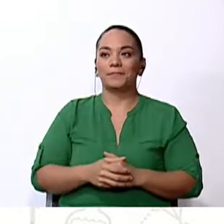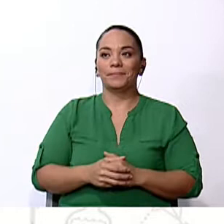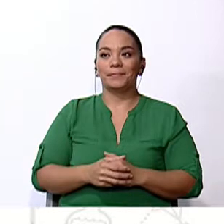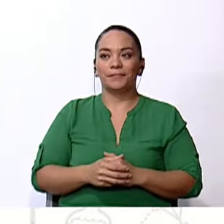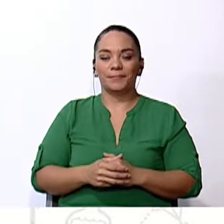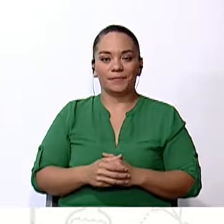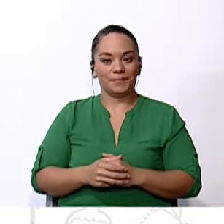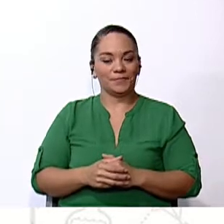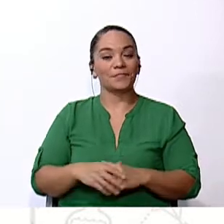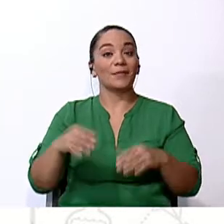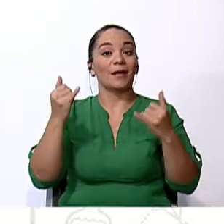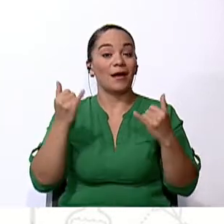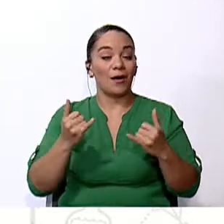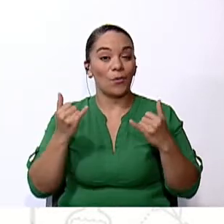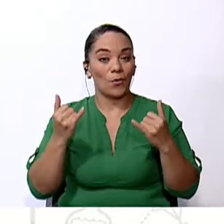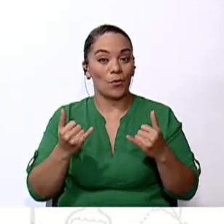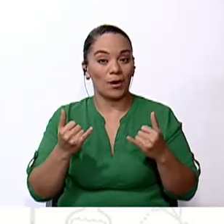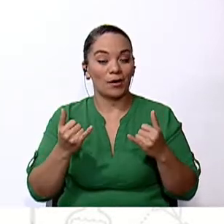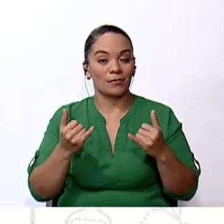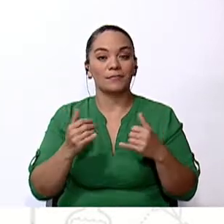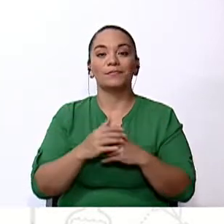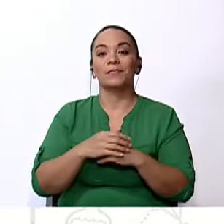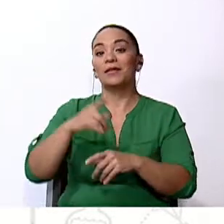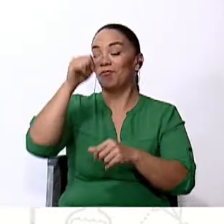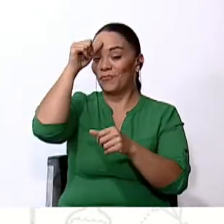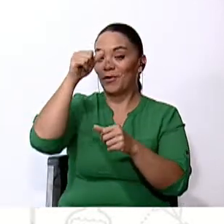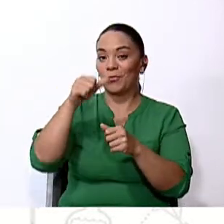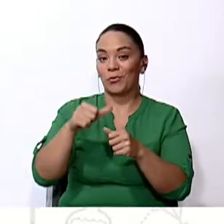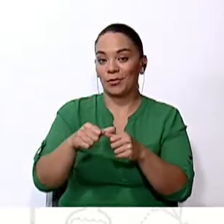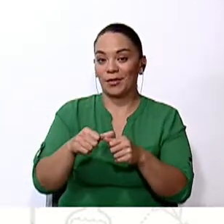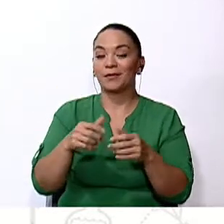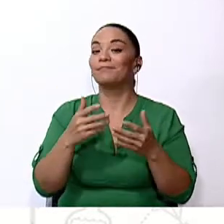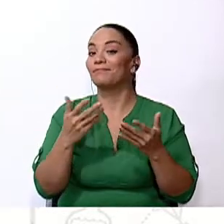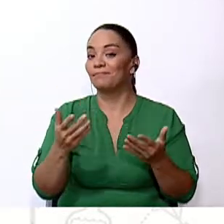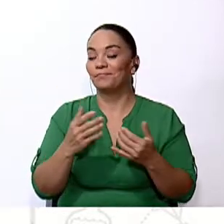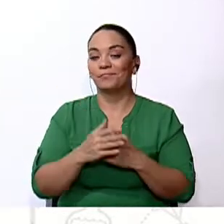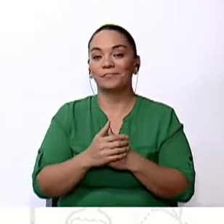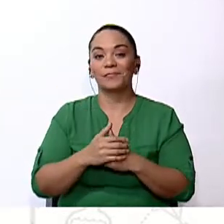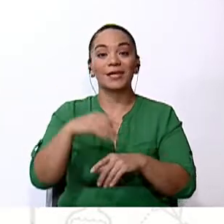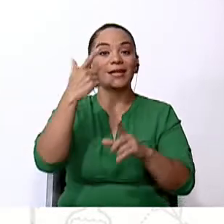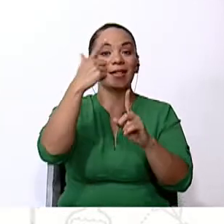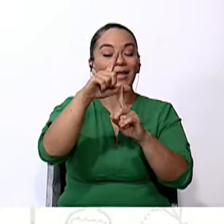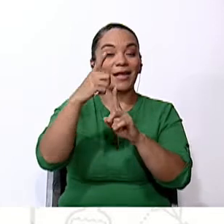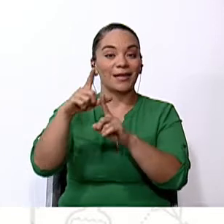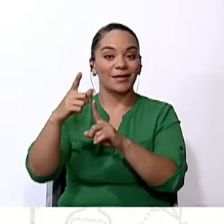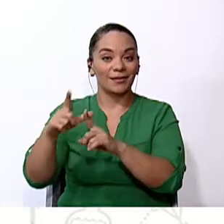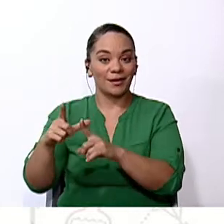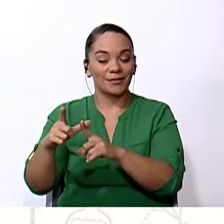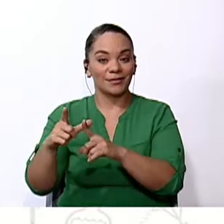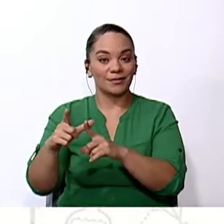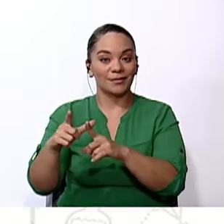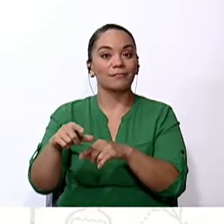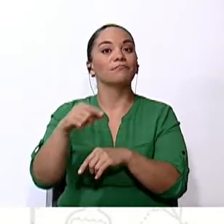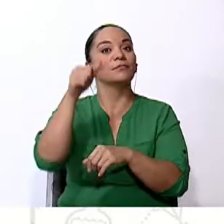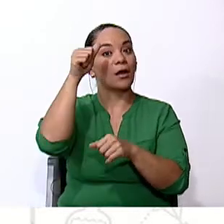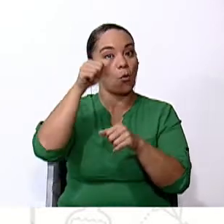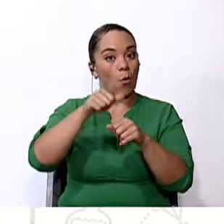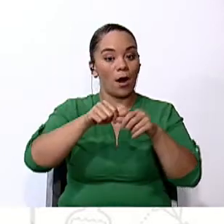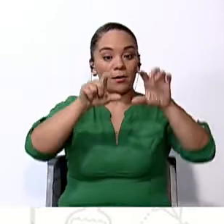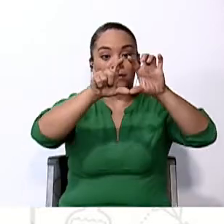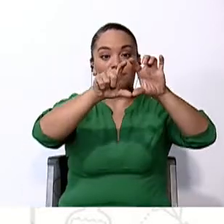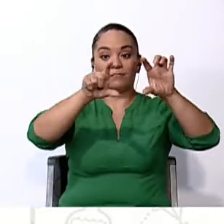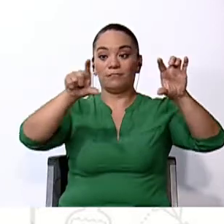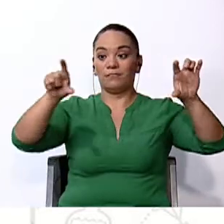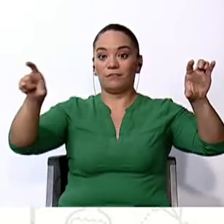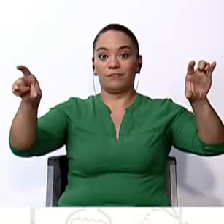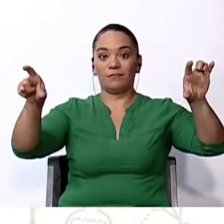¡Excelente! Ahora, yo les voy a recordar que las letras van sobre el renglón.